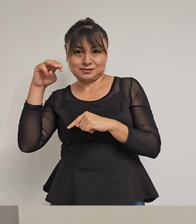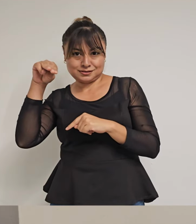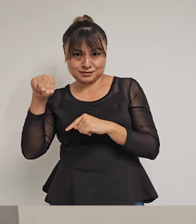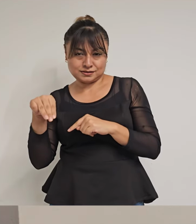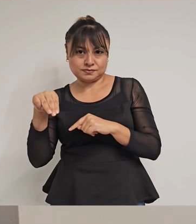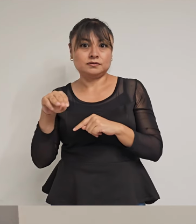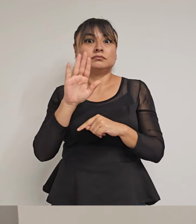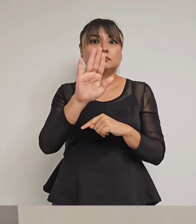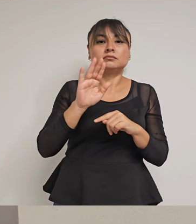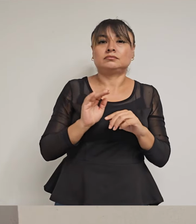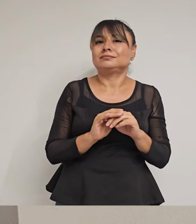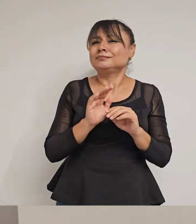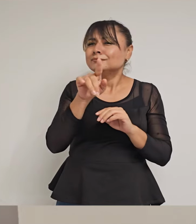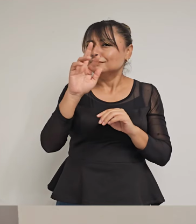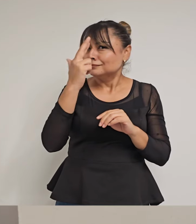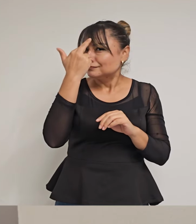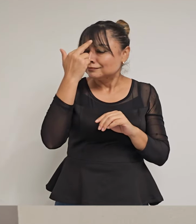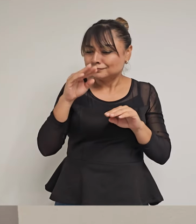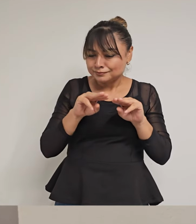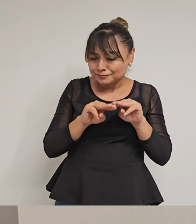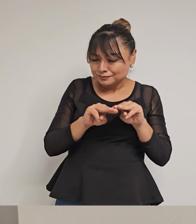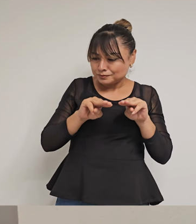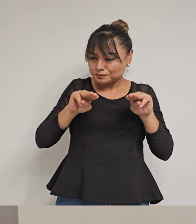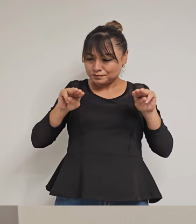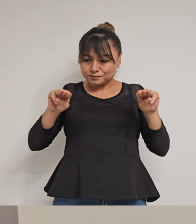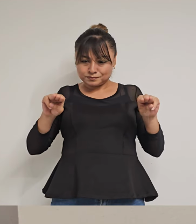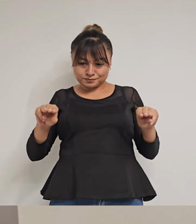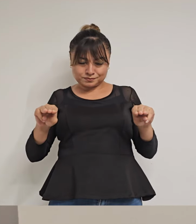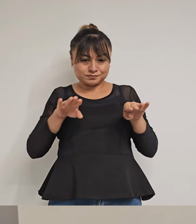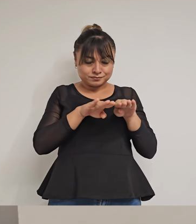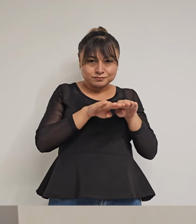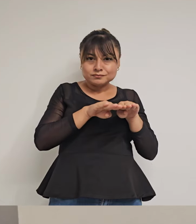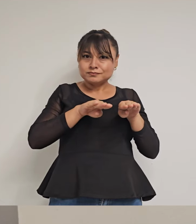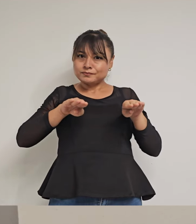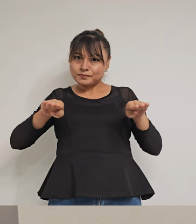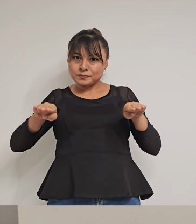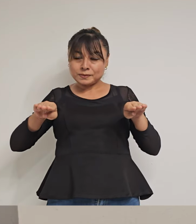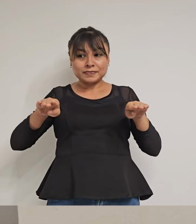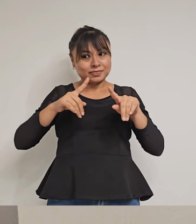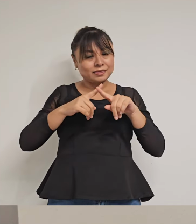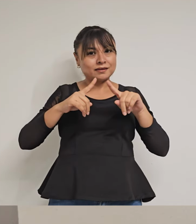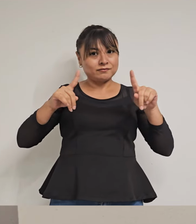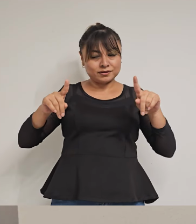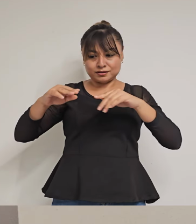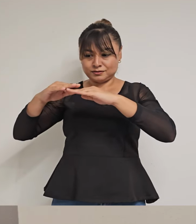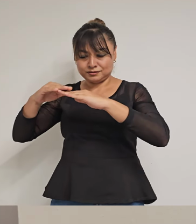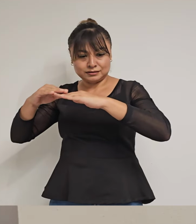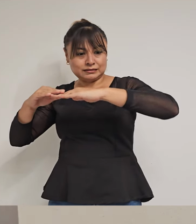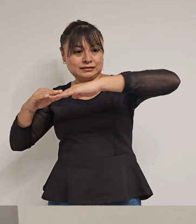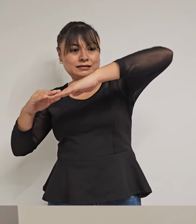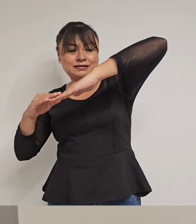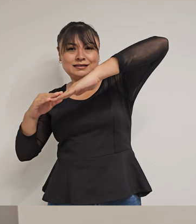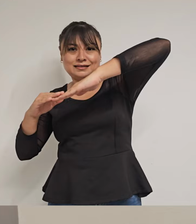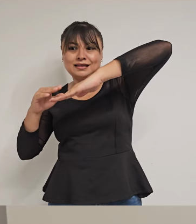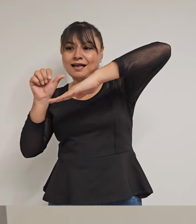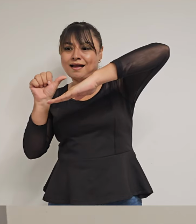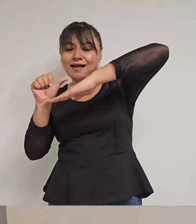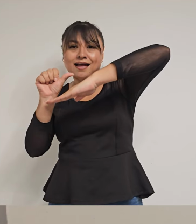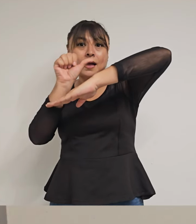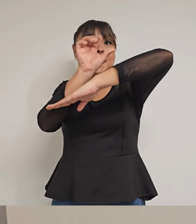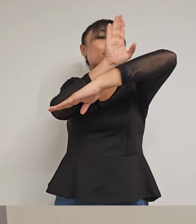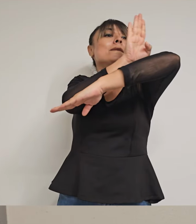que recuerdes que el metro lineal recorrido es una distancia medida en el plano horizontal y la diagonal que se forma al unir el punto A con el punto B es la rampa. Y